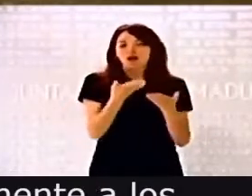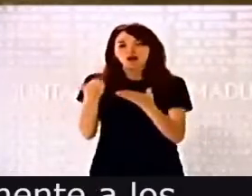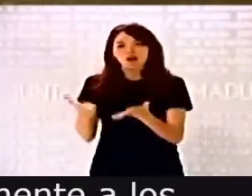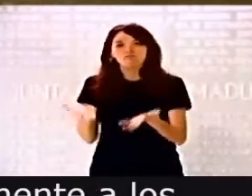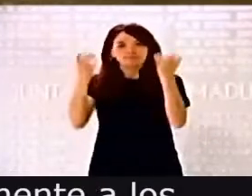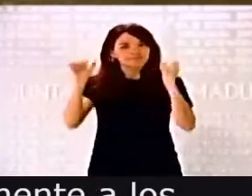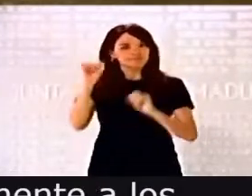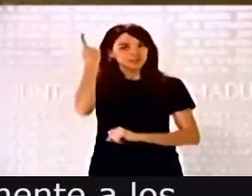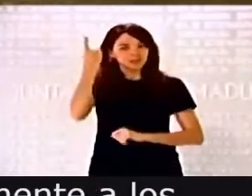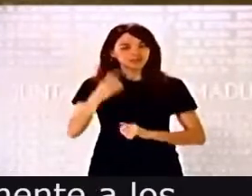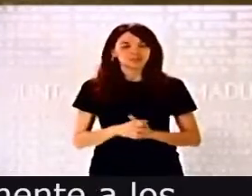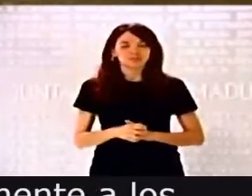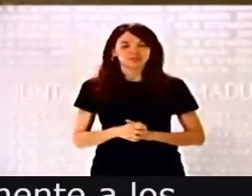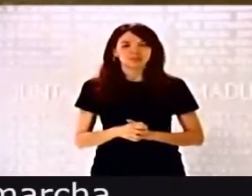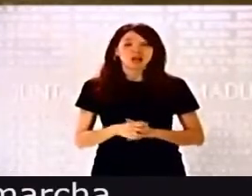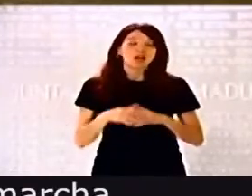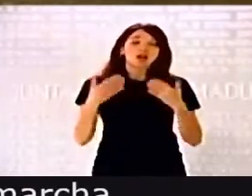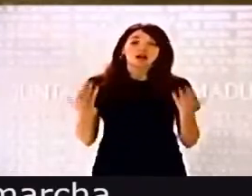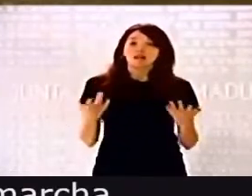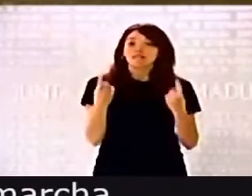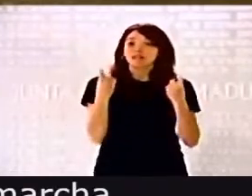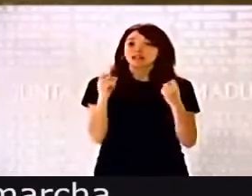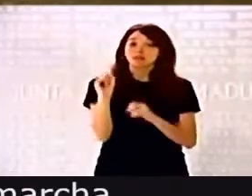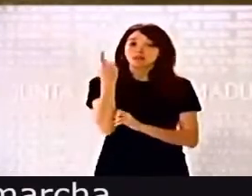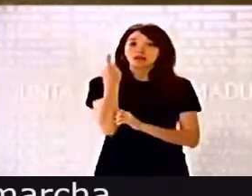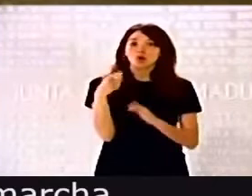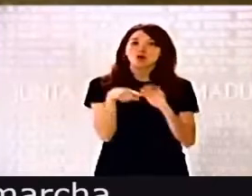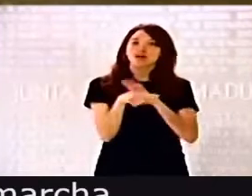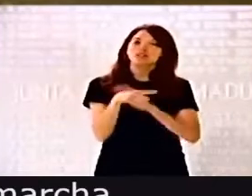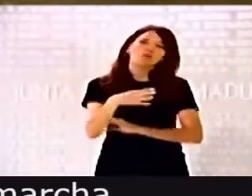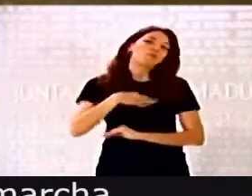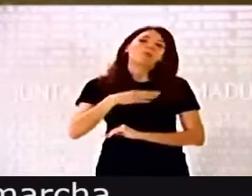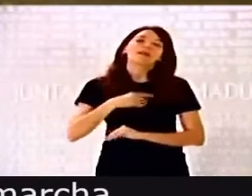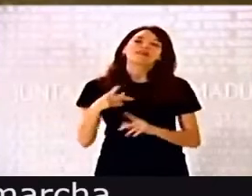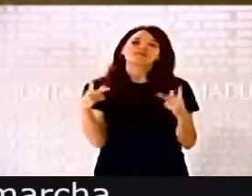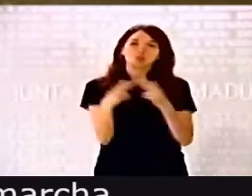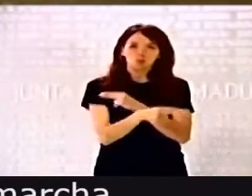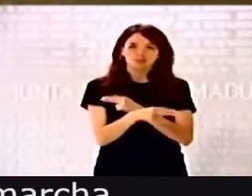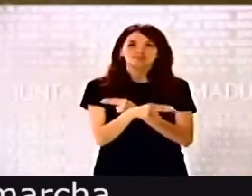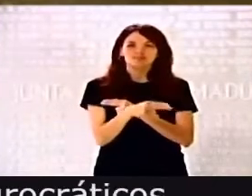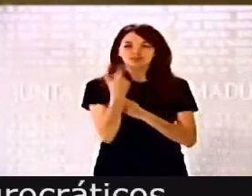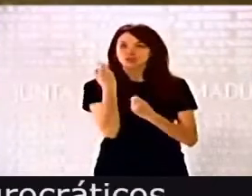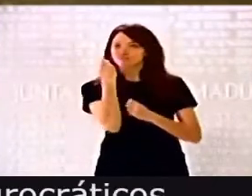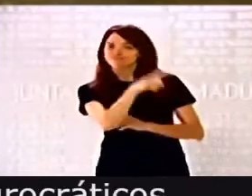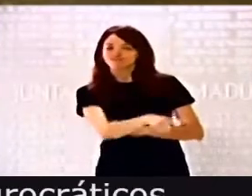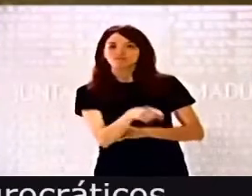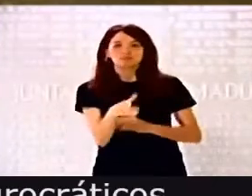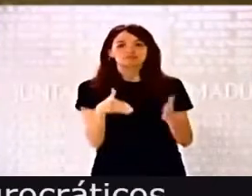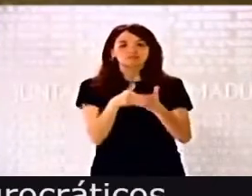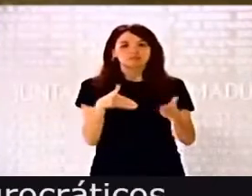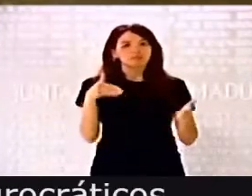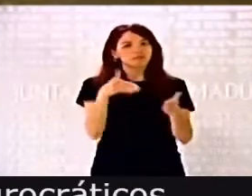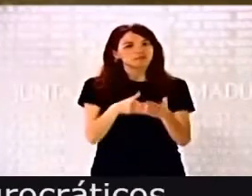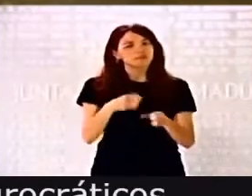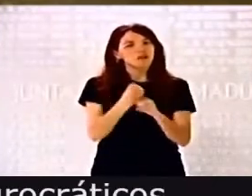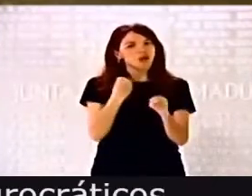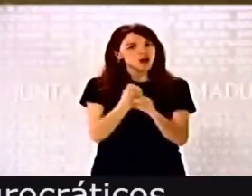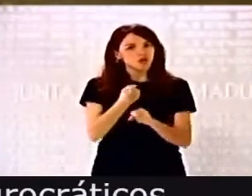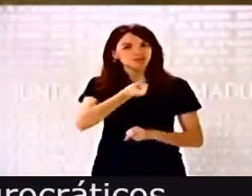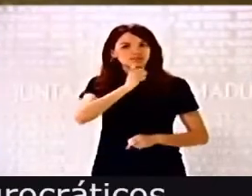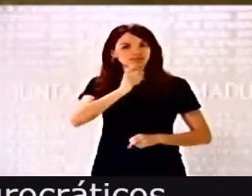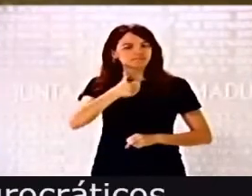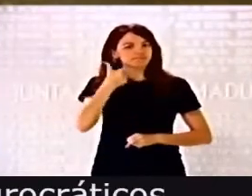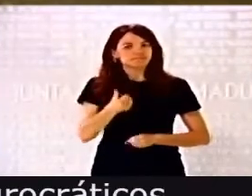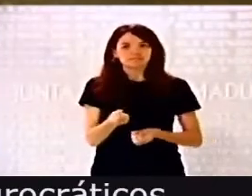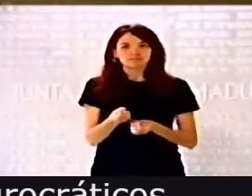Por tanto, se hace necesario eliminar trámites burocráticos innecesarios que dificultan el trabajo del sector, dada la